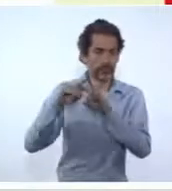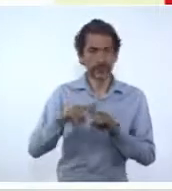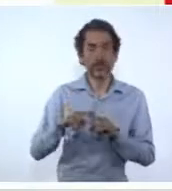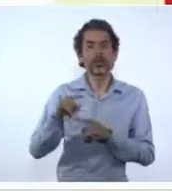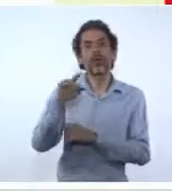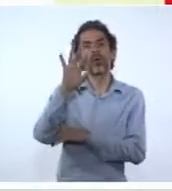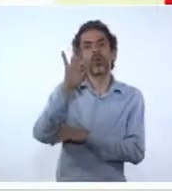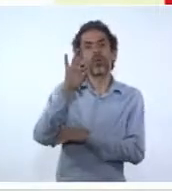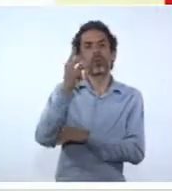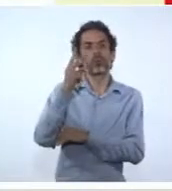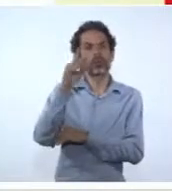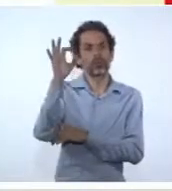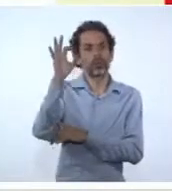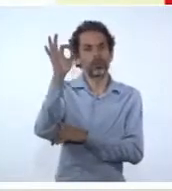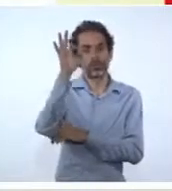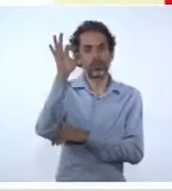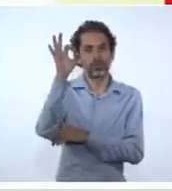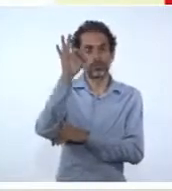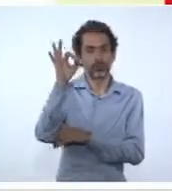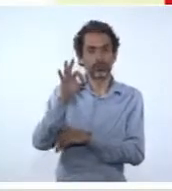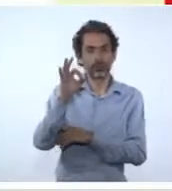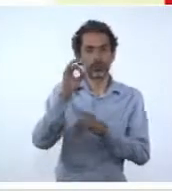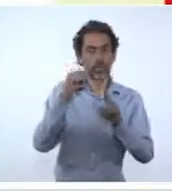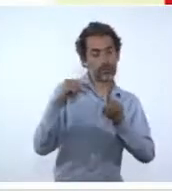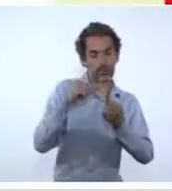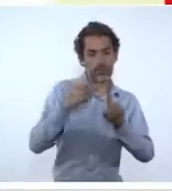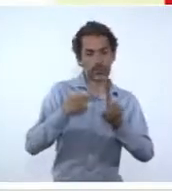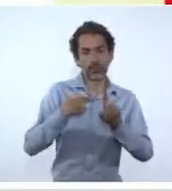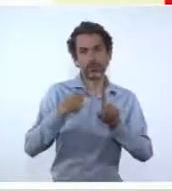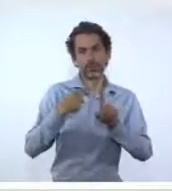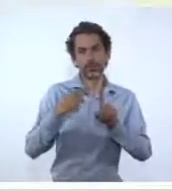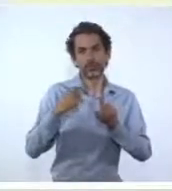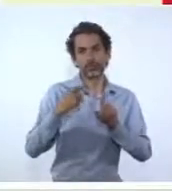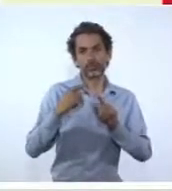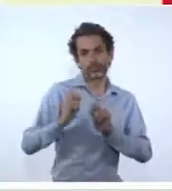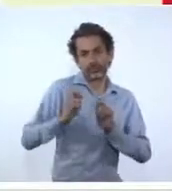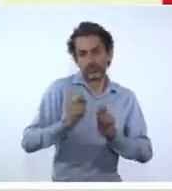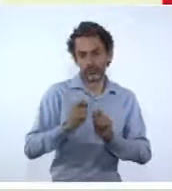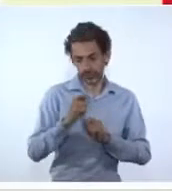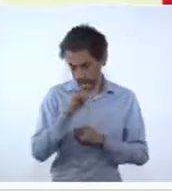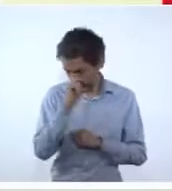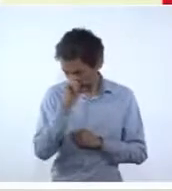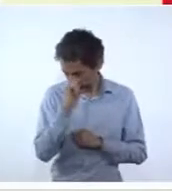el 42.7% en promedio resultado positivo.